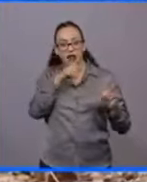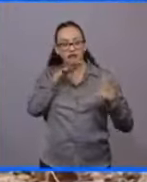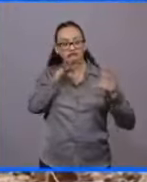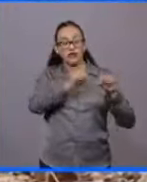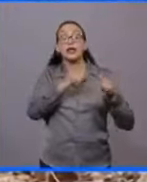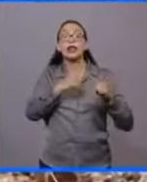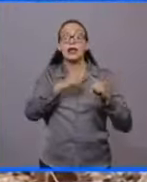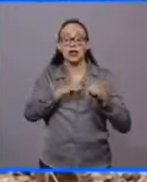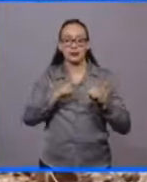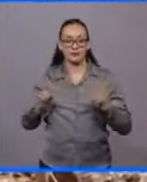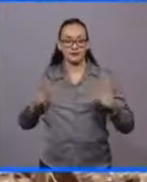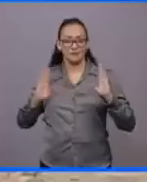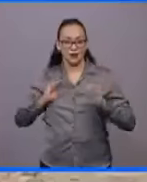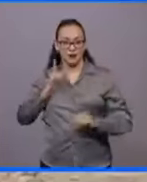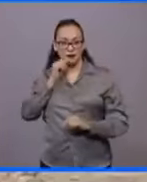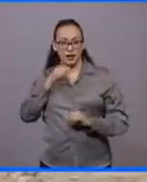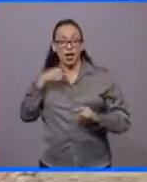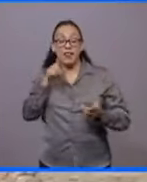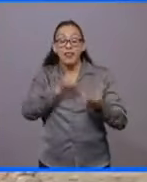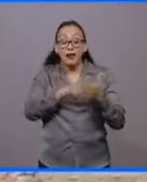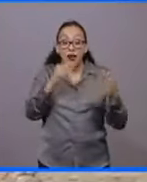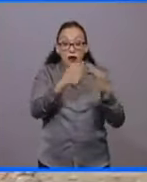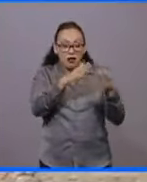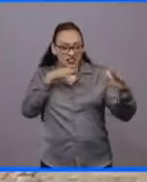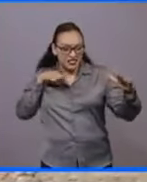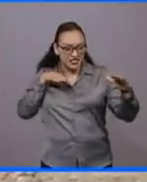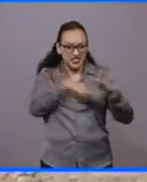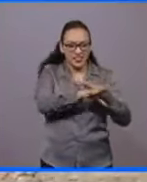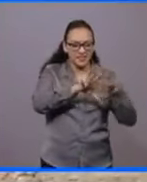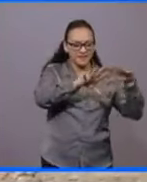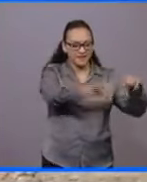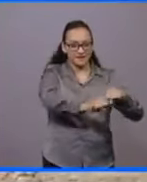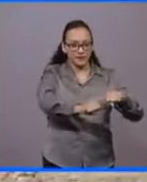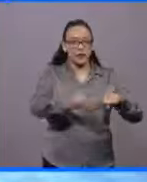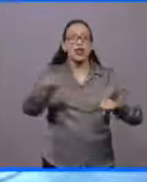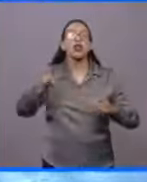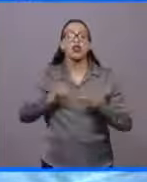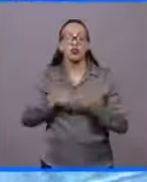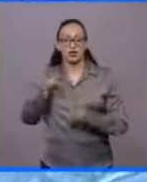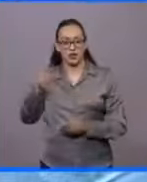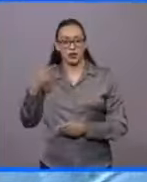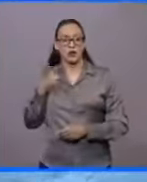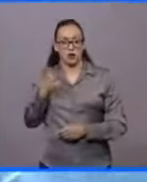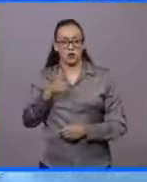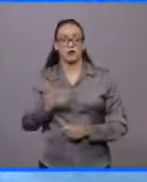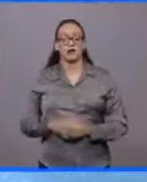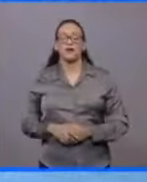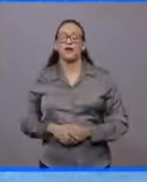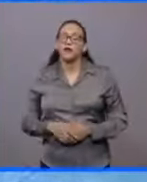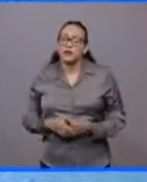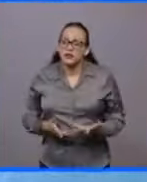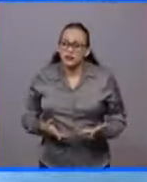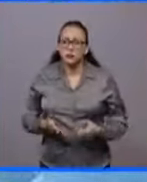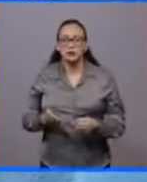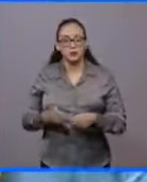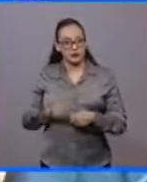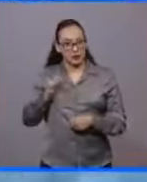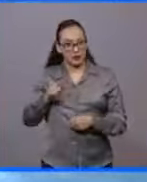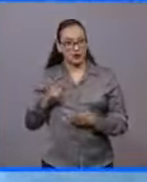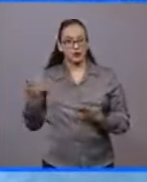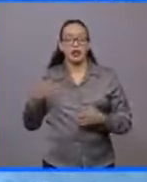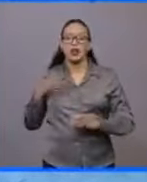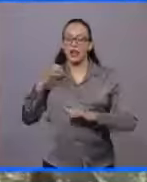por un comando armado en su propio domicilio, en Irapuato, Guanajuato. En este mismo sentido,